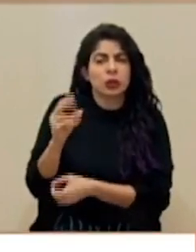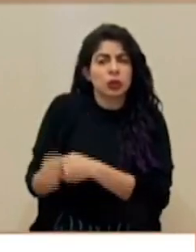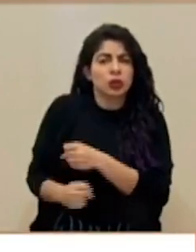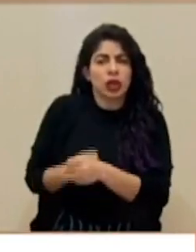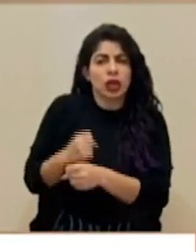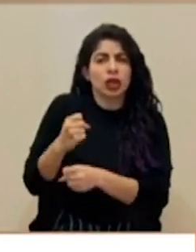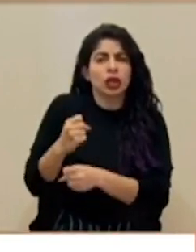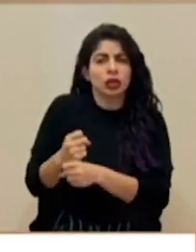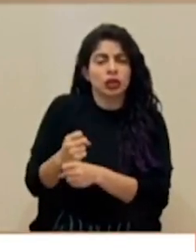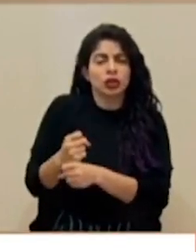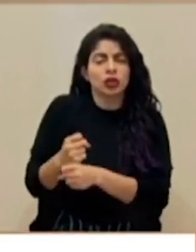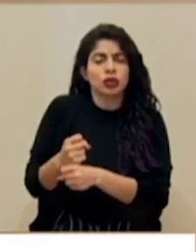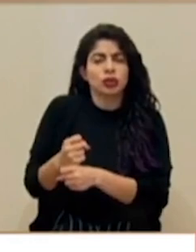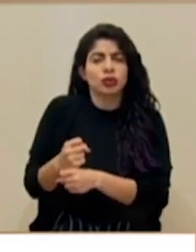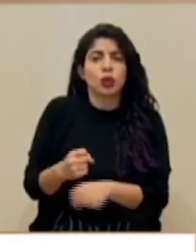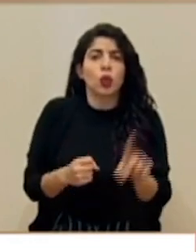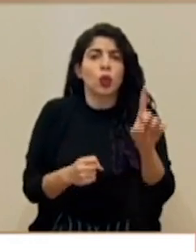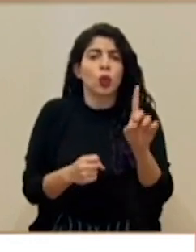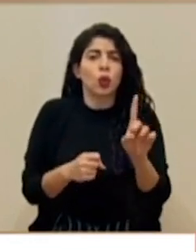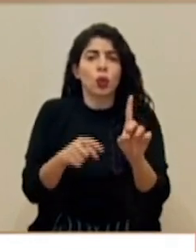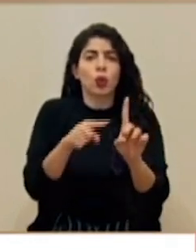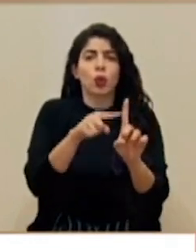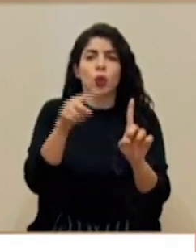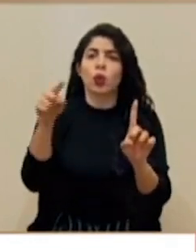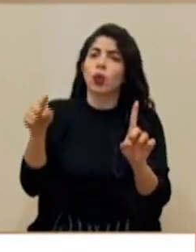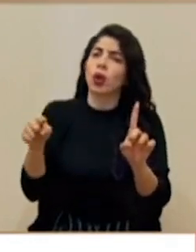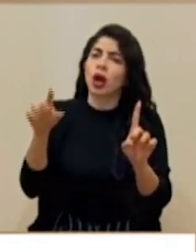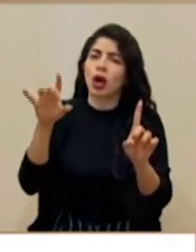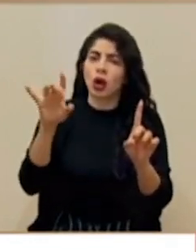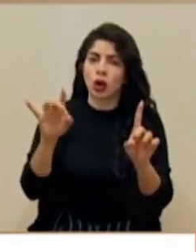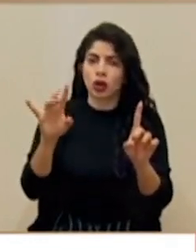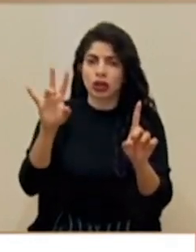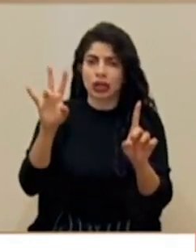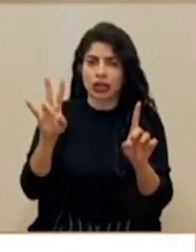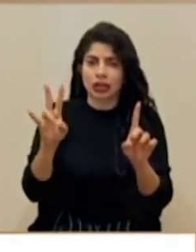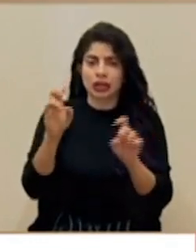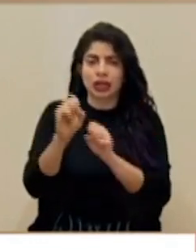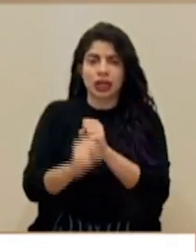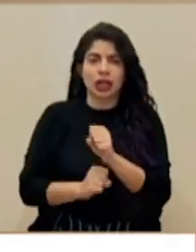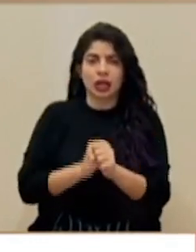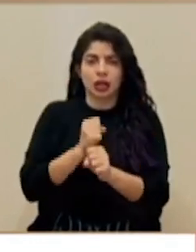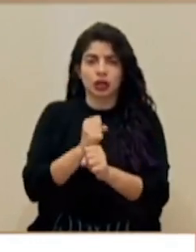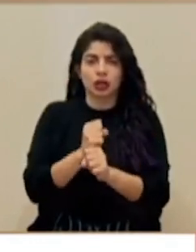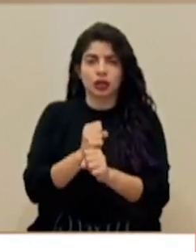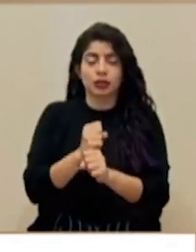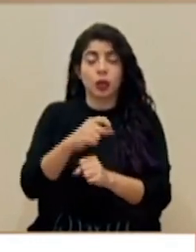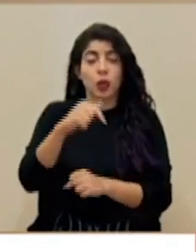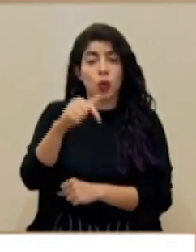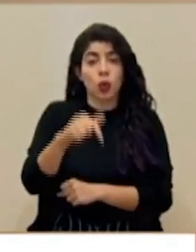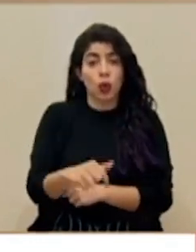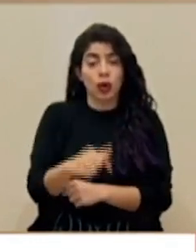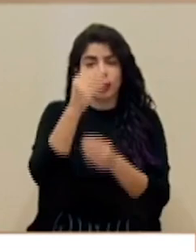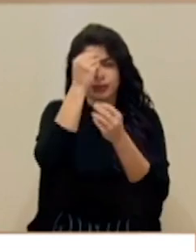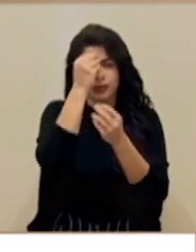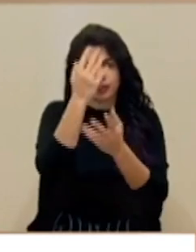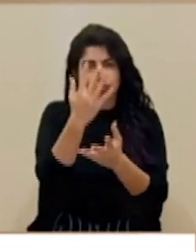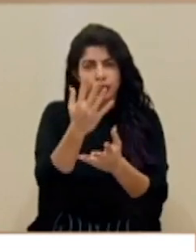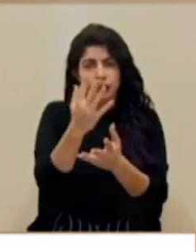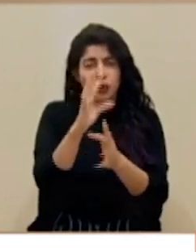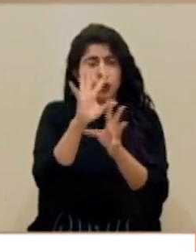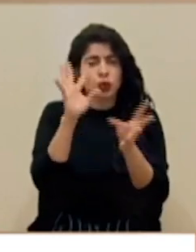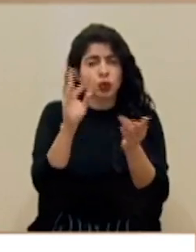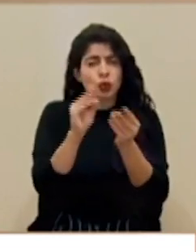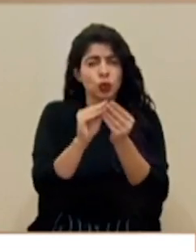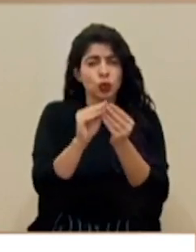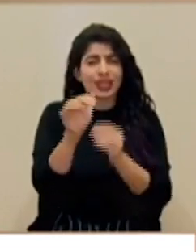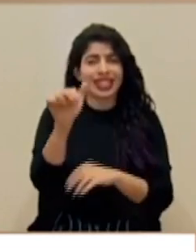de edad que va de los 1 a los 87 años. Para hoy, se reportan un total